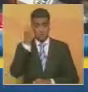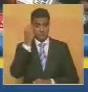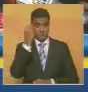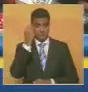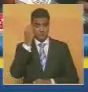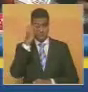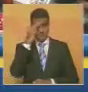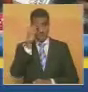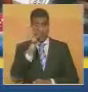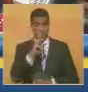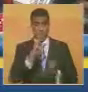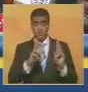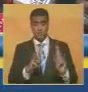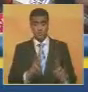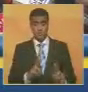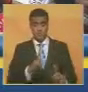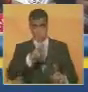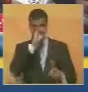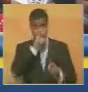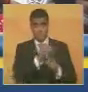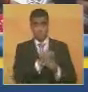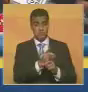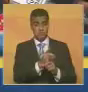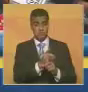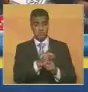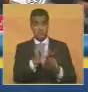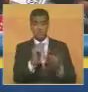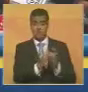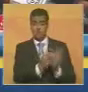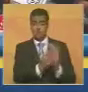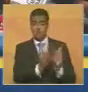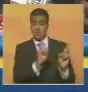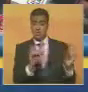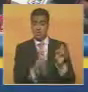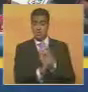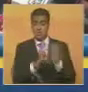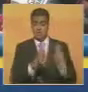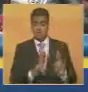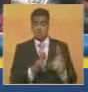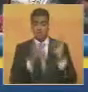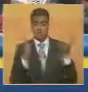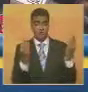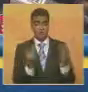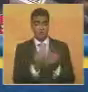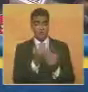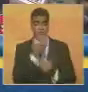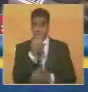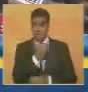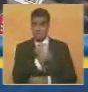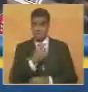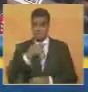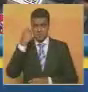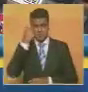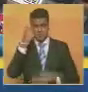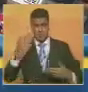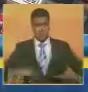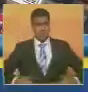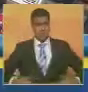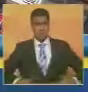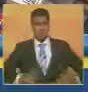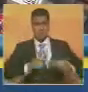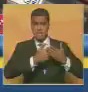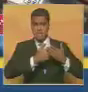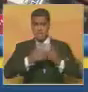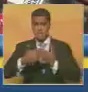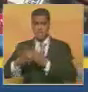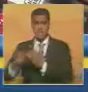menos para México, nunca el propósito de eliminar o de sustituir ningún otro foro. Yo creo que todos los esfuerzos de colaboración